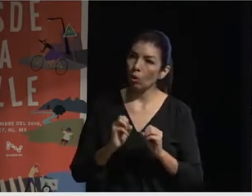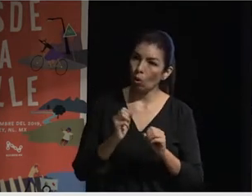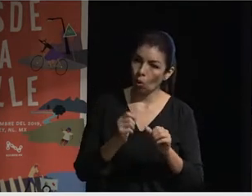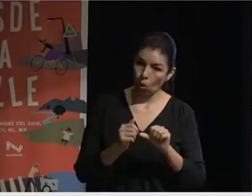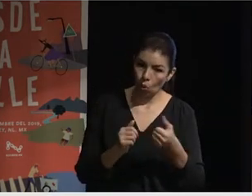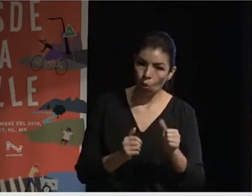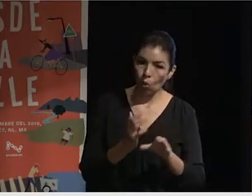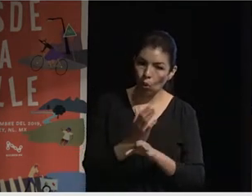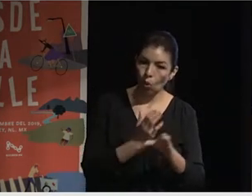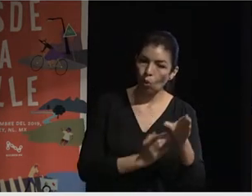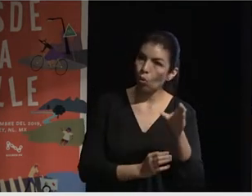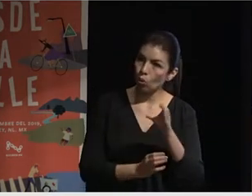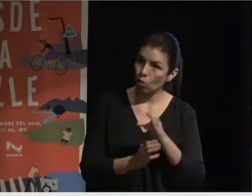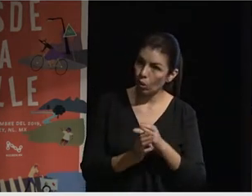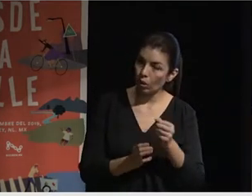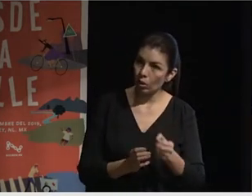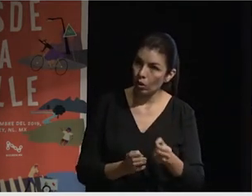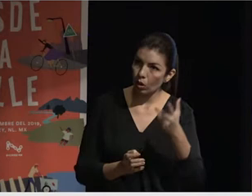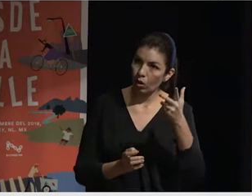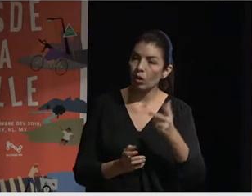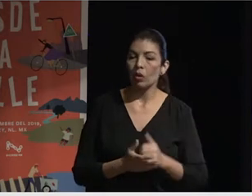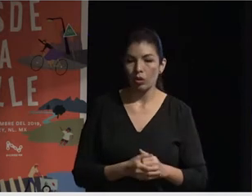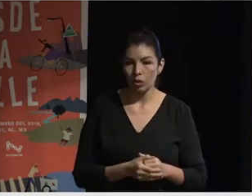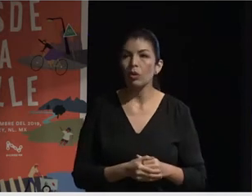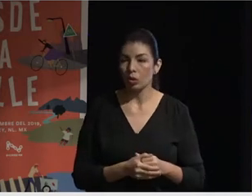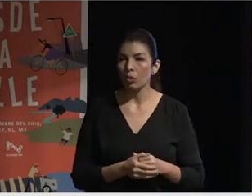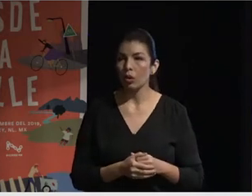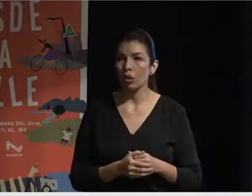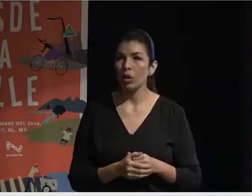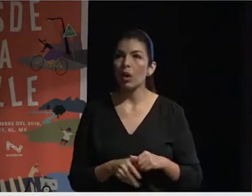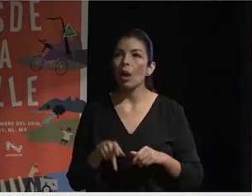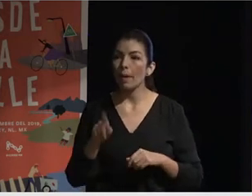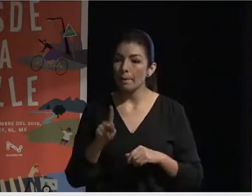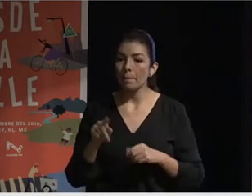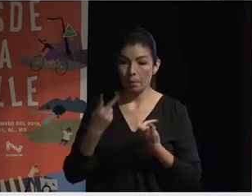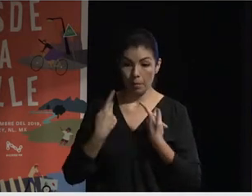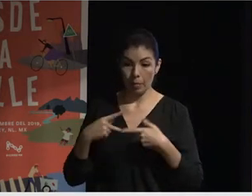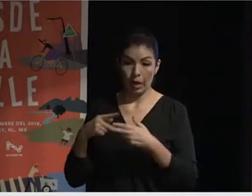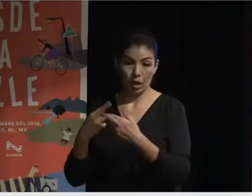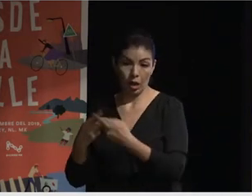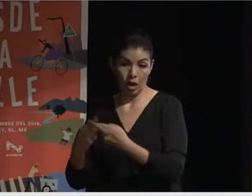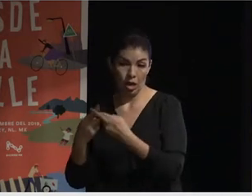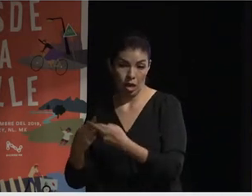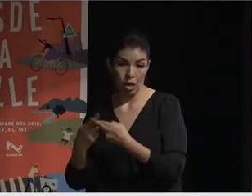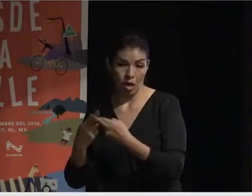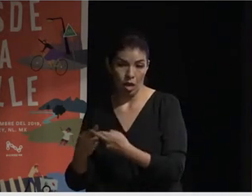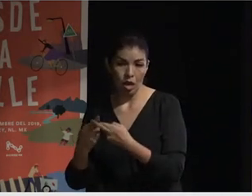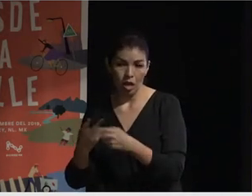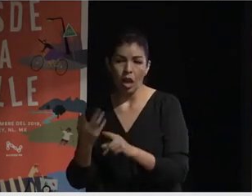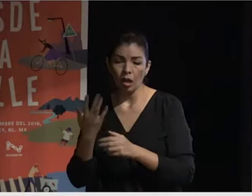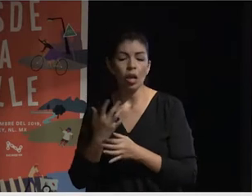adivinen a quién le echan la culpa de la caída de los precios, pues a los inmigrantes latinos, a las poblaciones afrodescendientes, a los indigentes, es